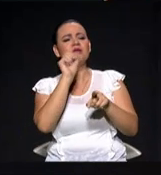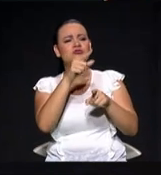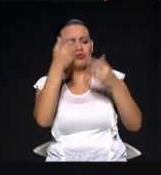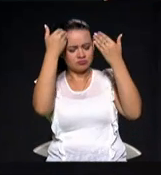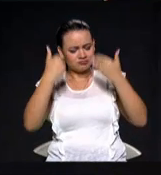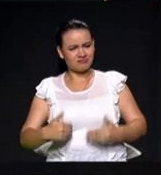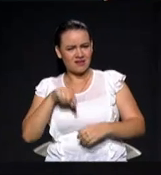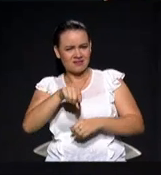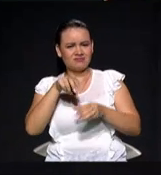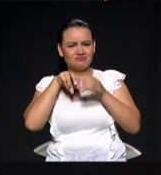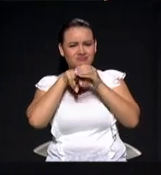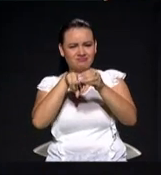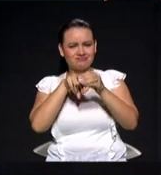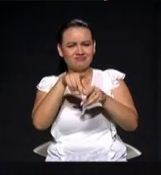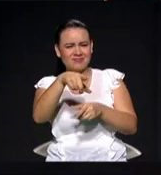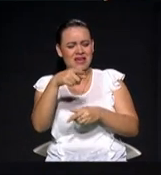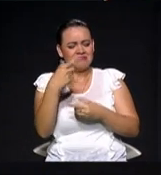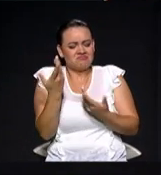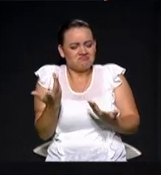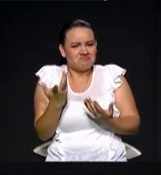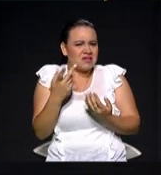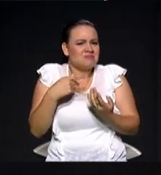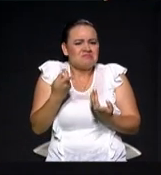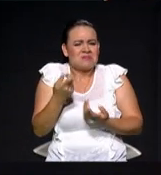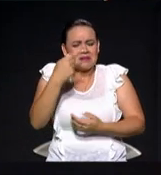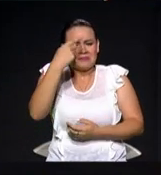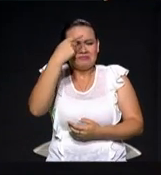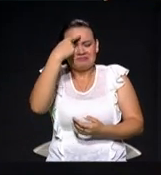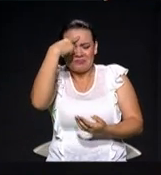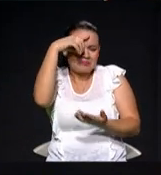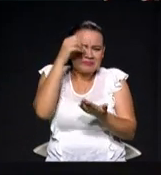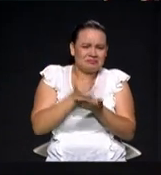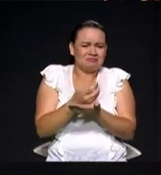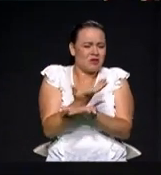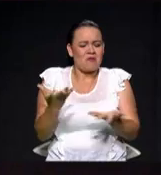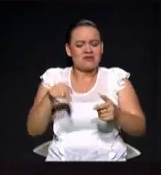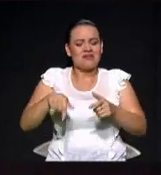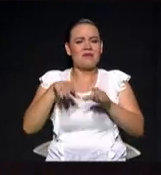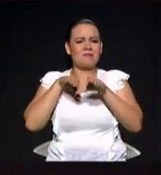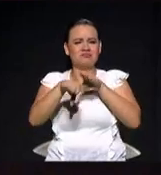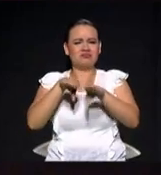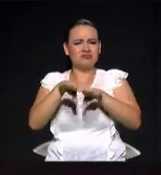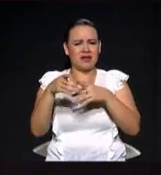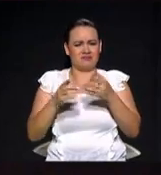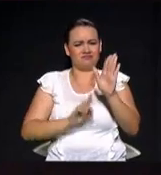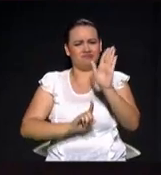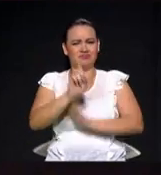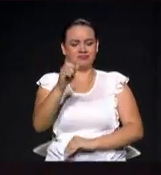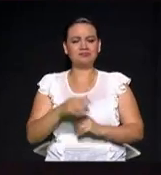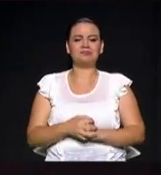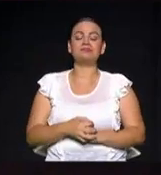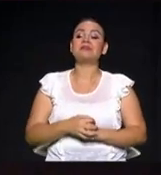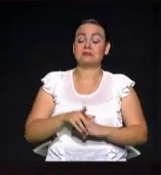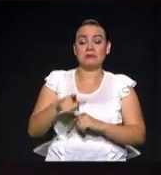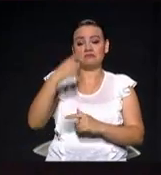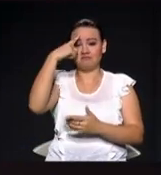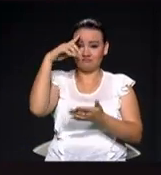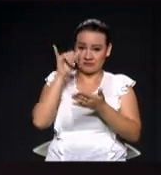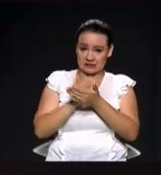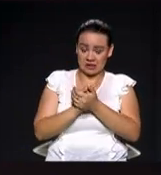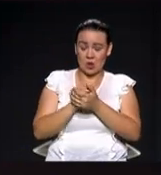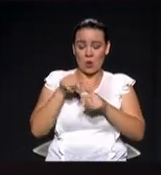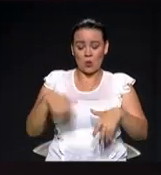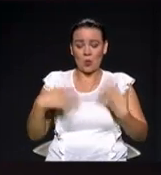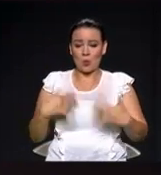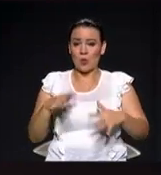concretas tiene usted para que haya una mejora en la movilidad de la ciudad bueno yo creo que en la movilidad hay que trabajar también de lo macro